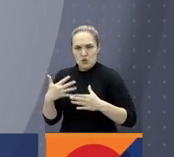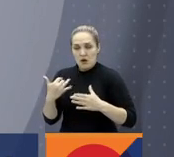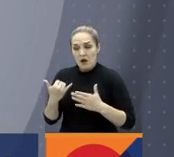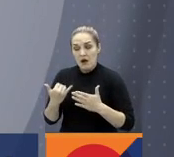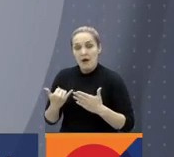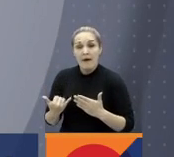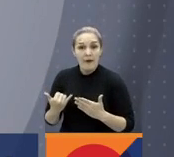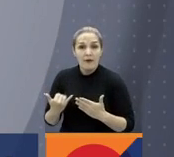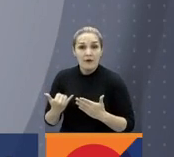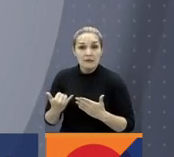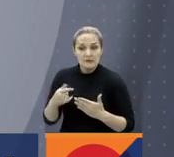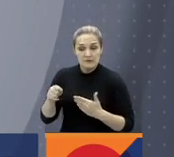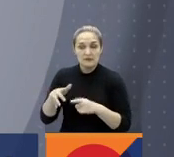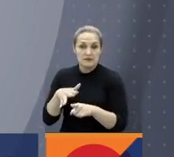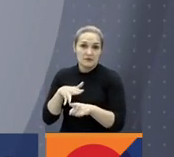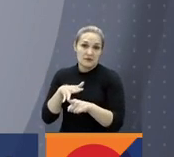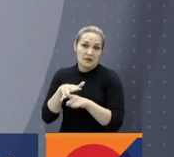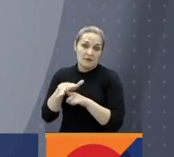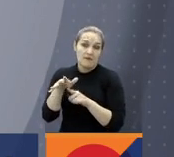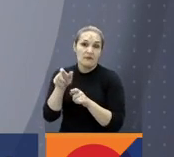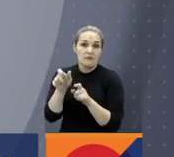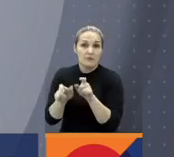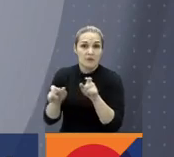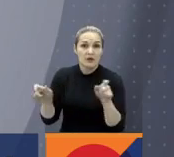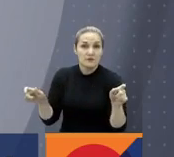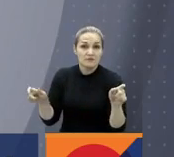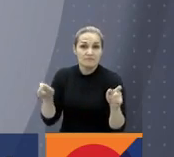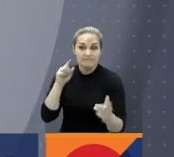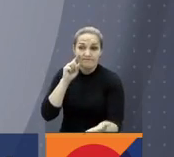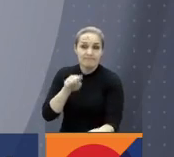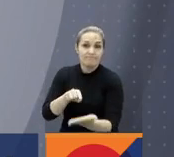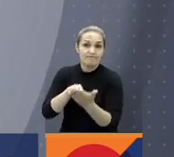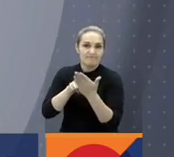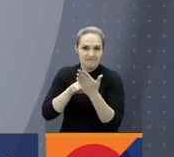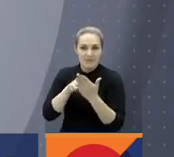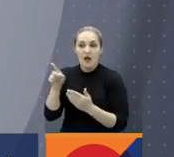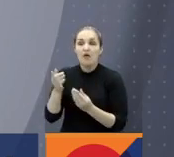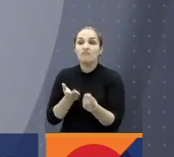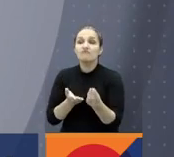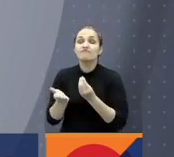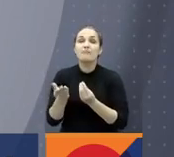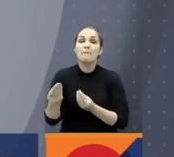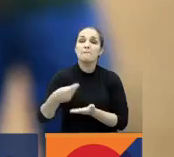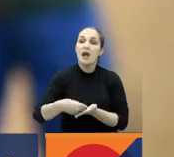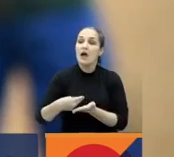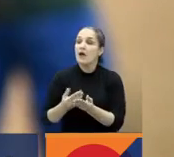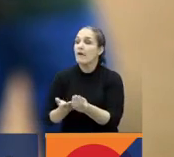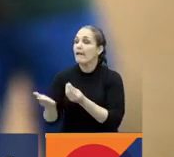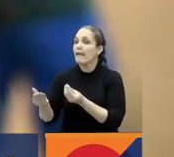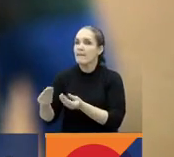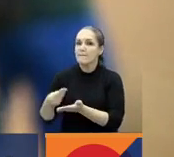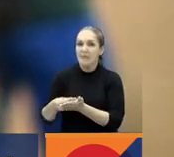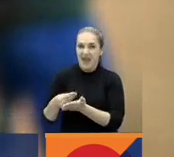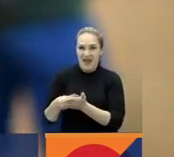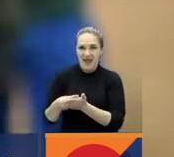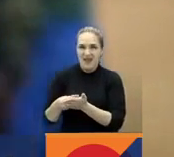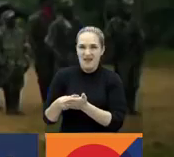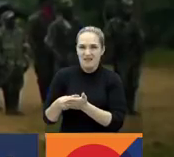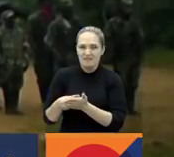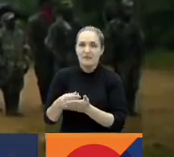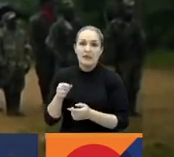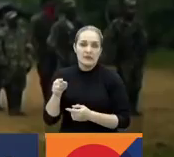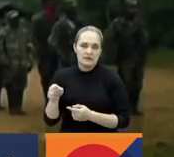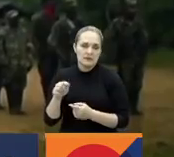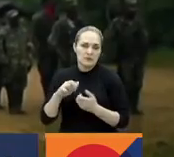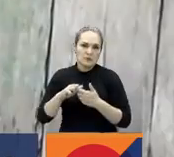Entonces, aquí viene el tema, por ejemplo, del lo que conocen como las vacunas, entonces si están los dos grupos en la zona. Según el personero de Puerto Rondón, el